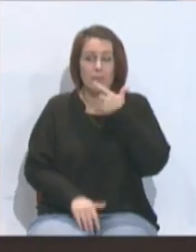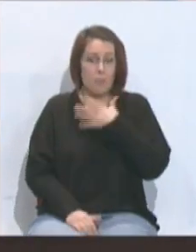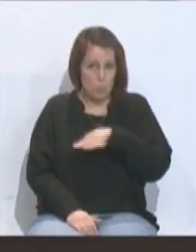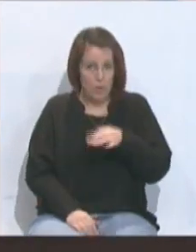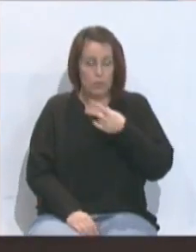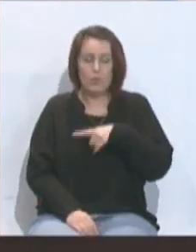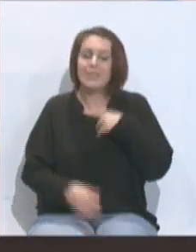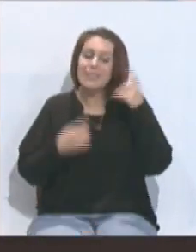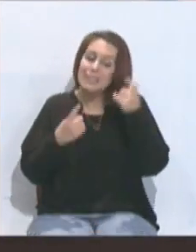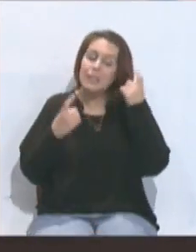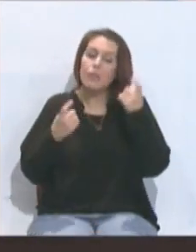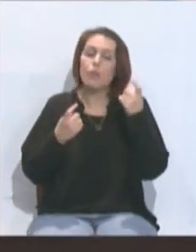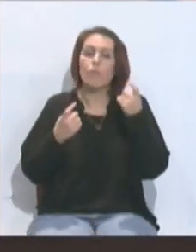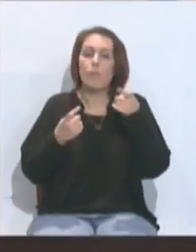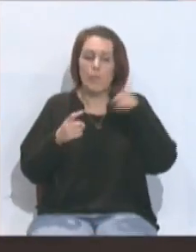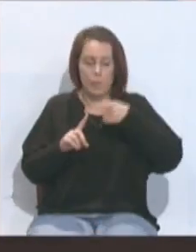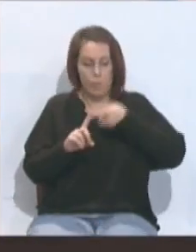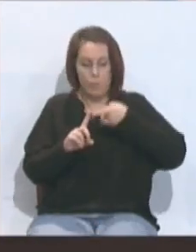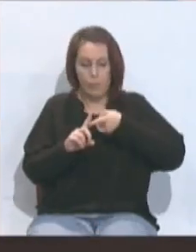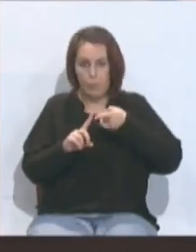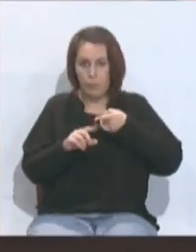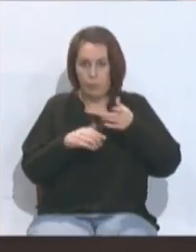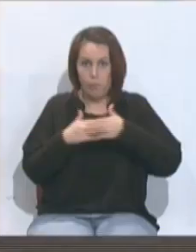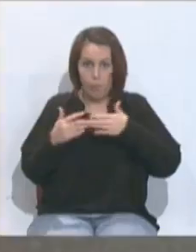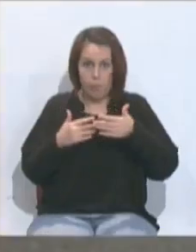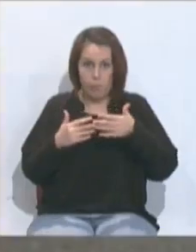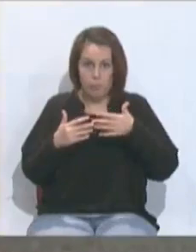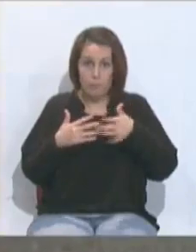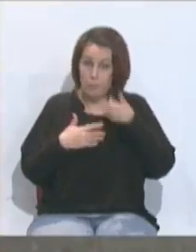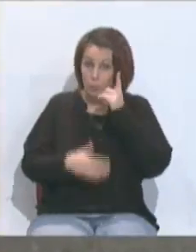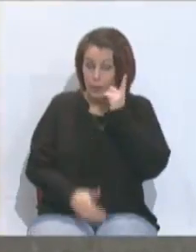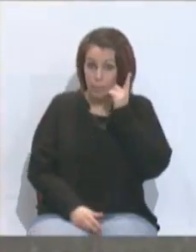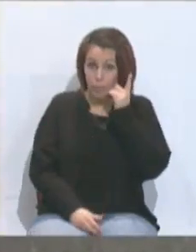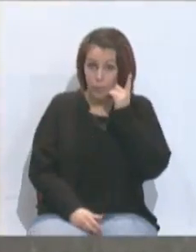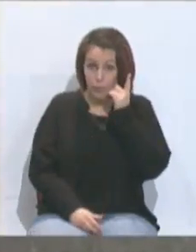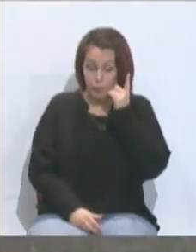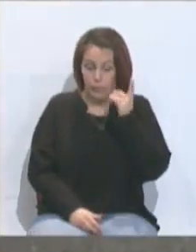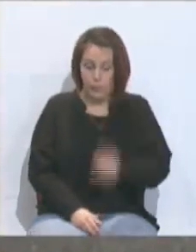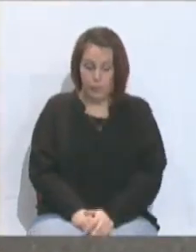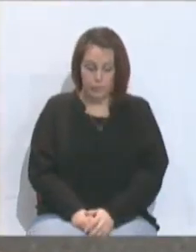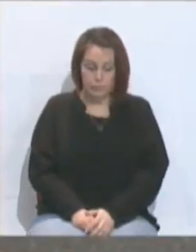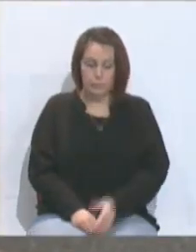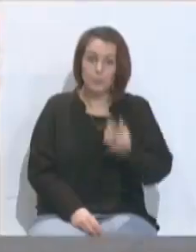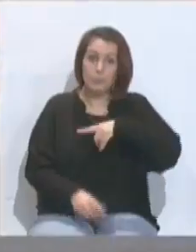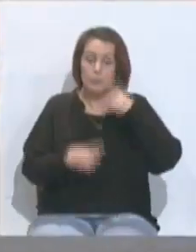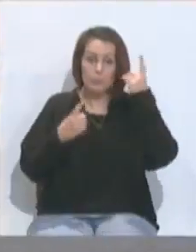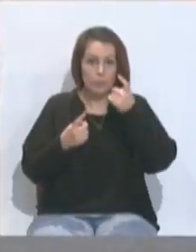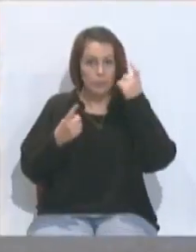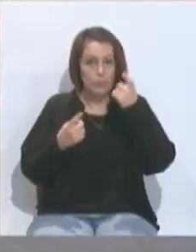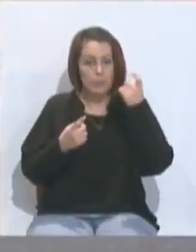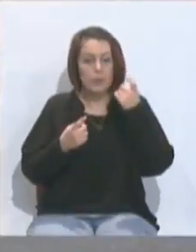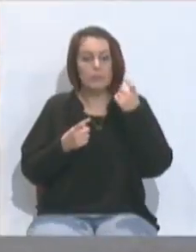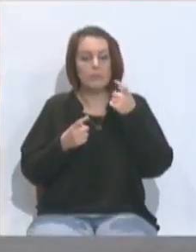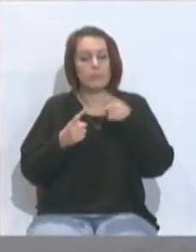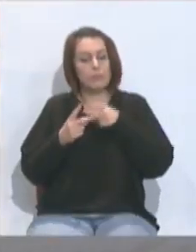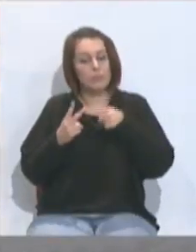que estamos intentando, y con la utilización manual del teléfono, estamos intentando incidir en 3 de